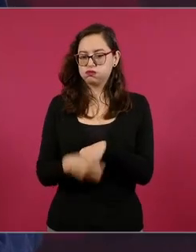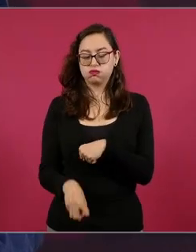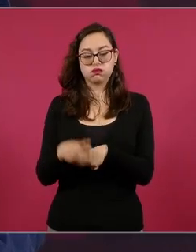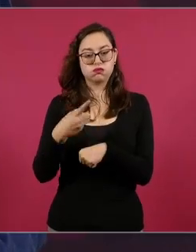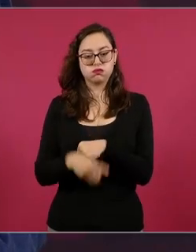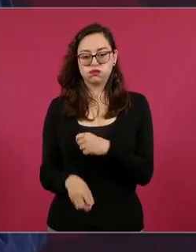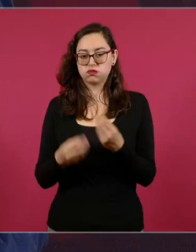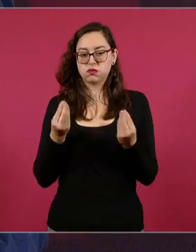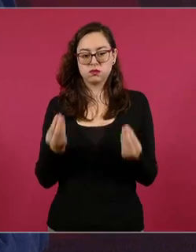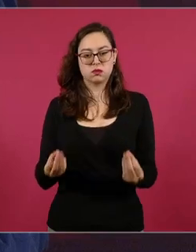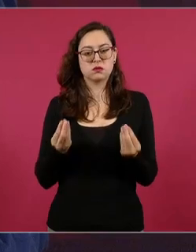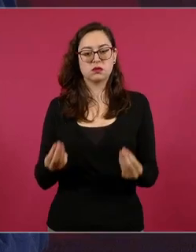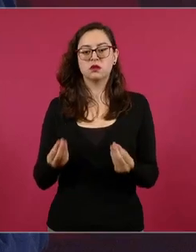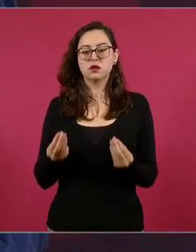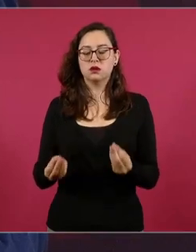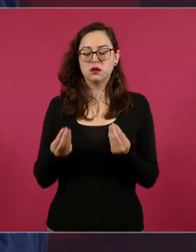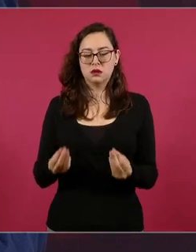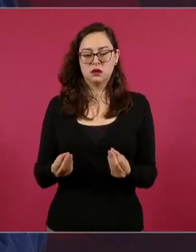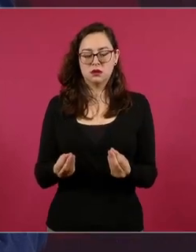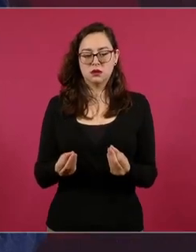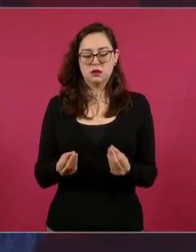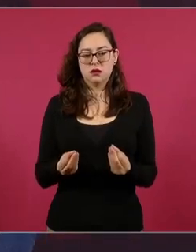Desde hace tiempo, pero